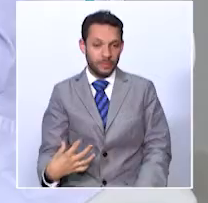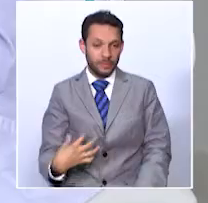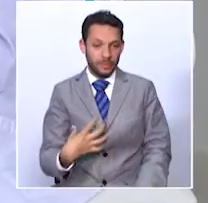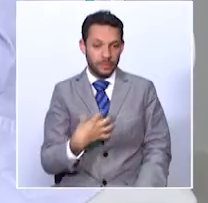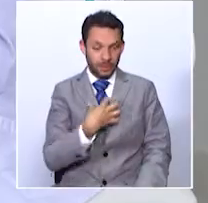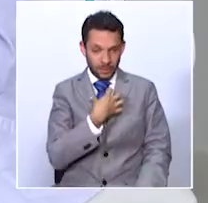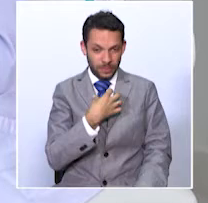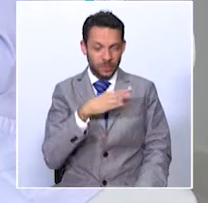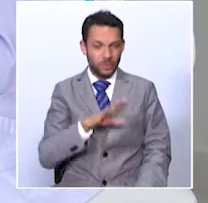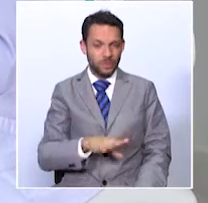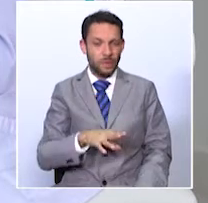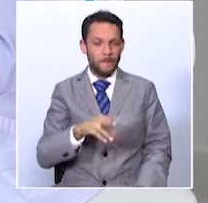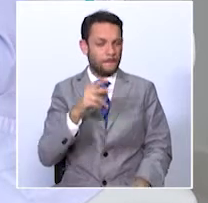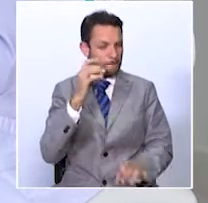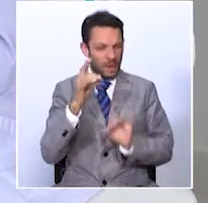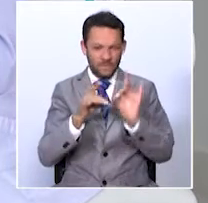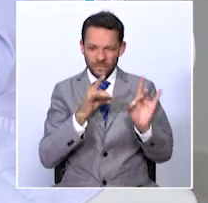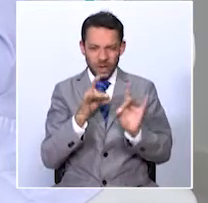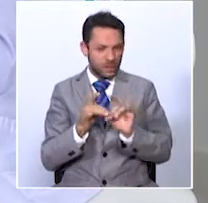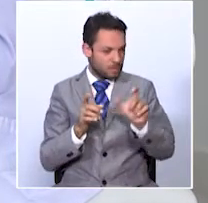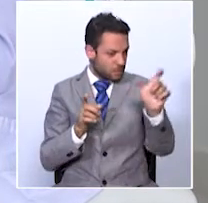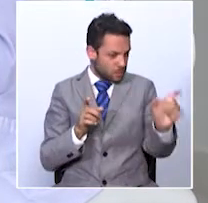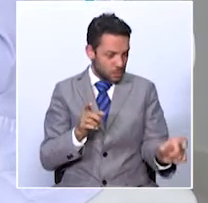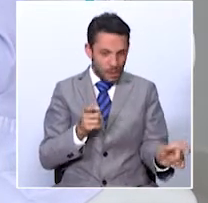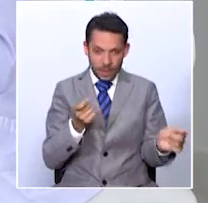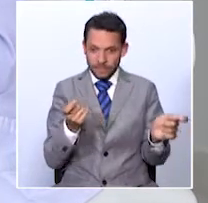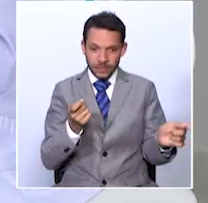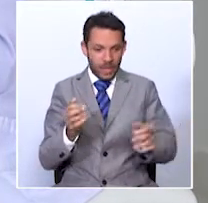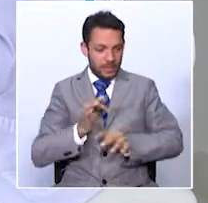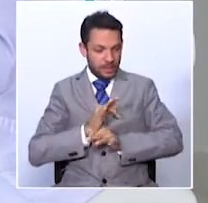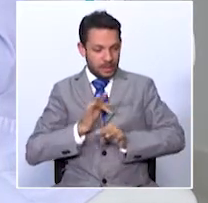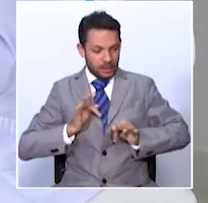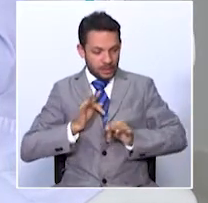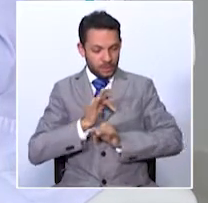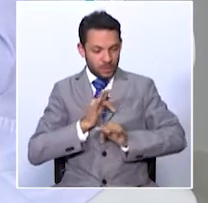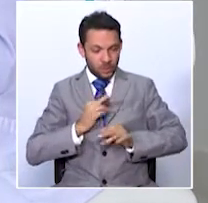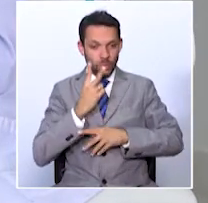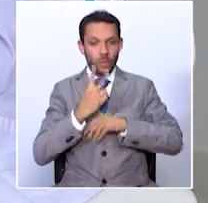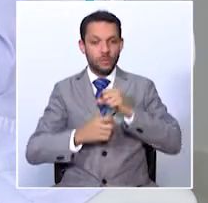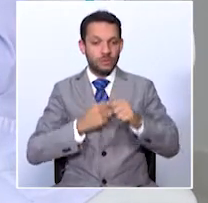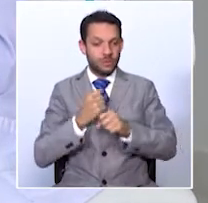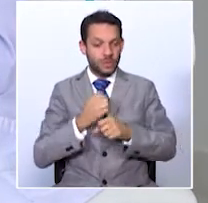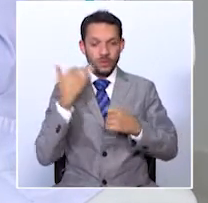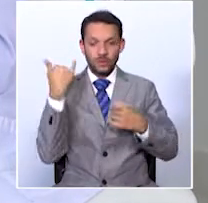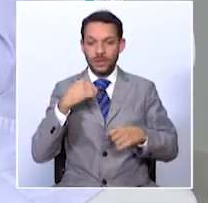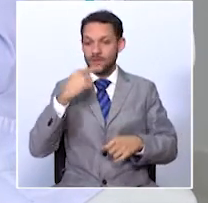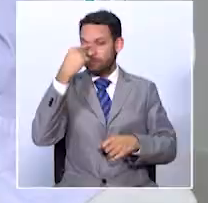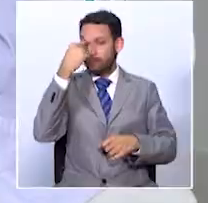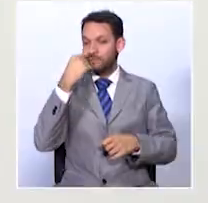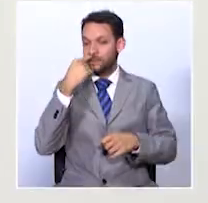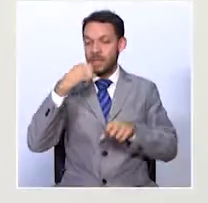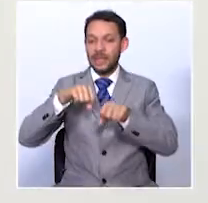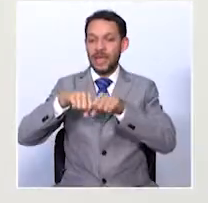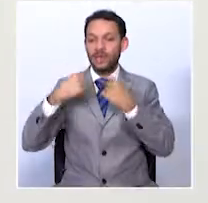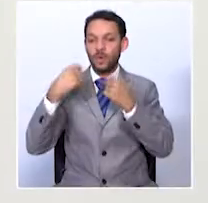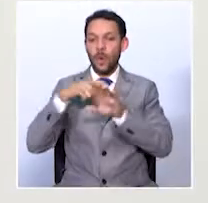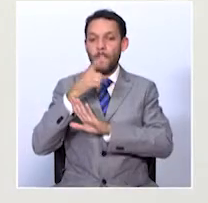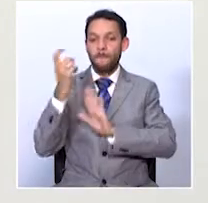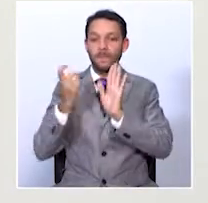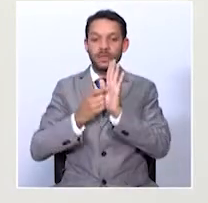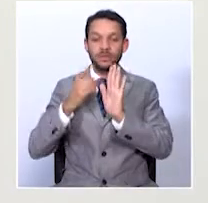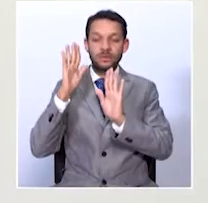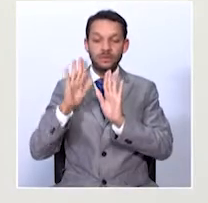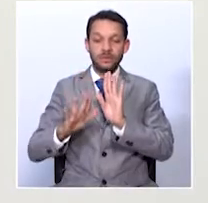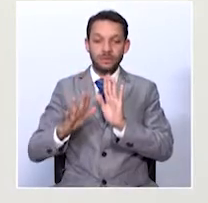nasal, perfectamente, si no se lo trata, a los 2 años ya tiene la mitad de la nariz comprometida. O sea que ya se quedó